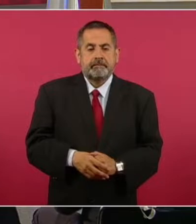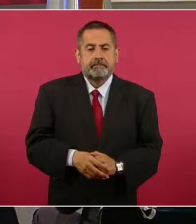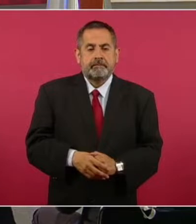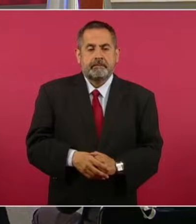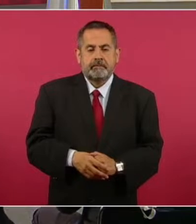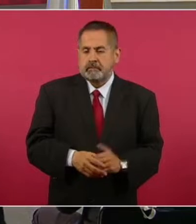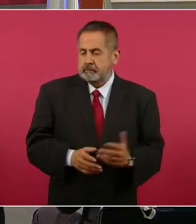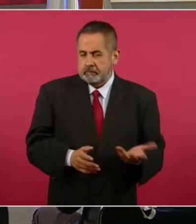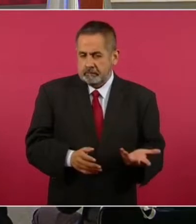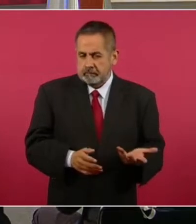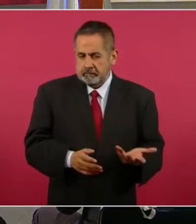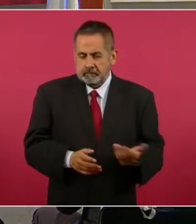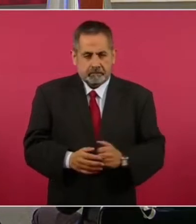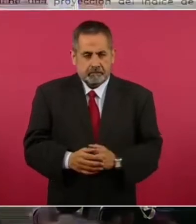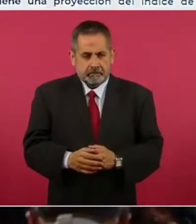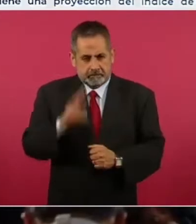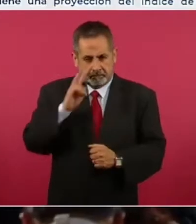¿Qué no les parece esto